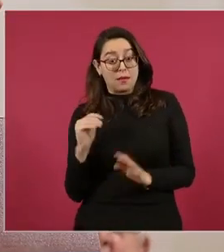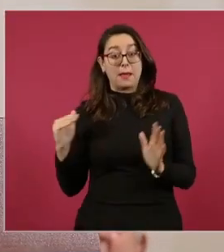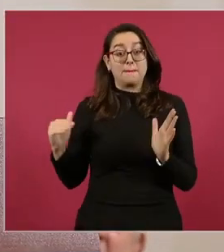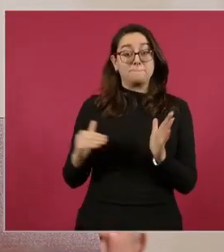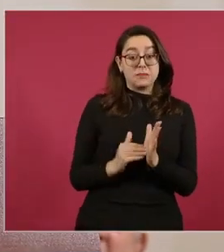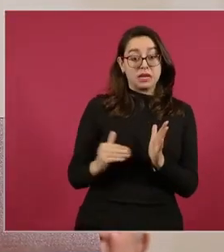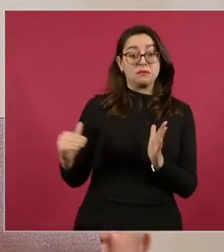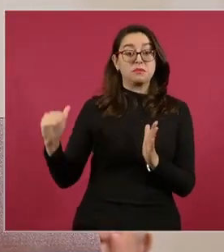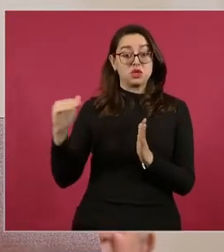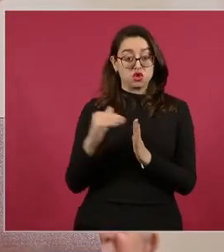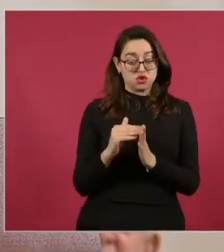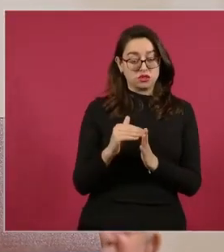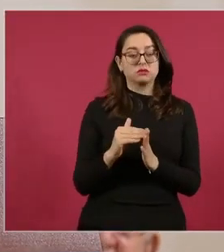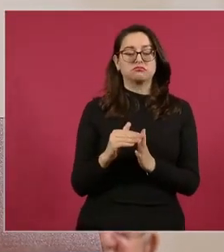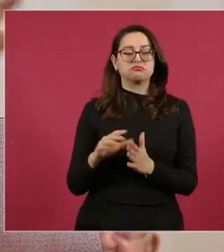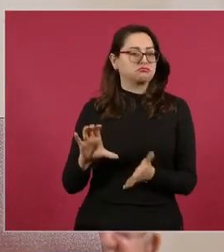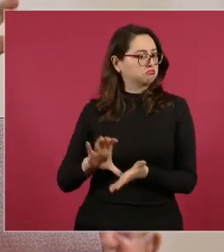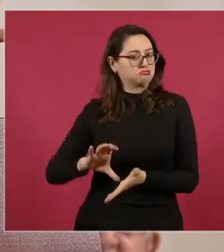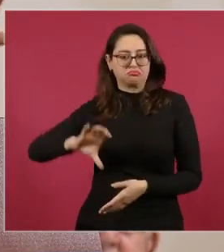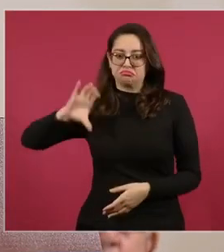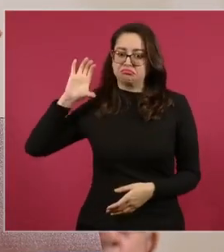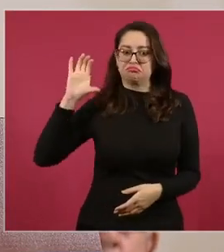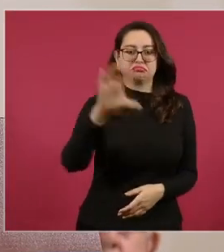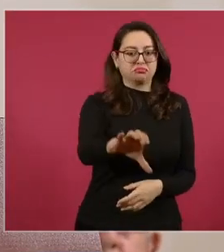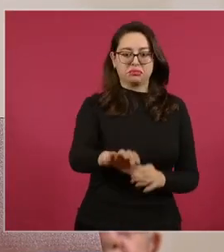Pero si no hacemos este acuerdo,